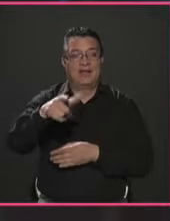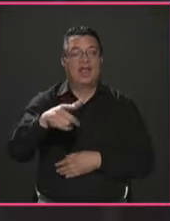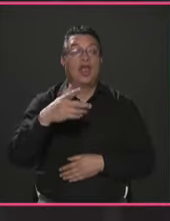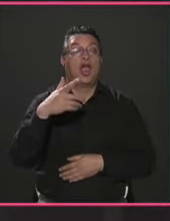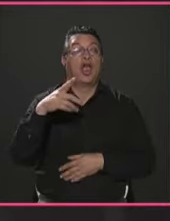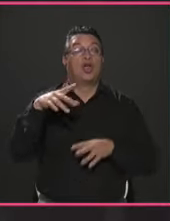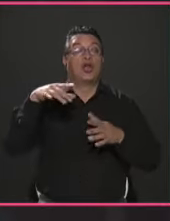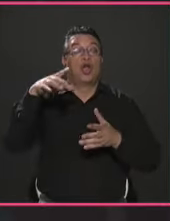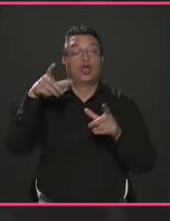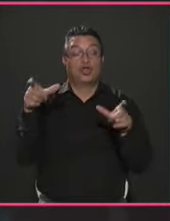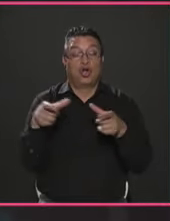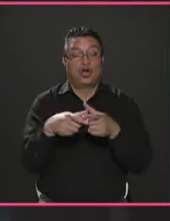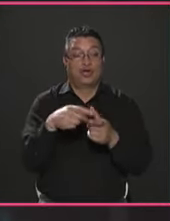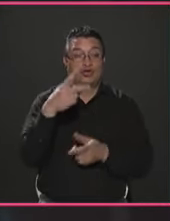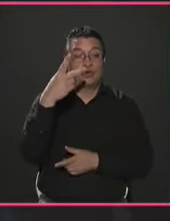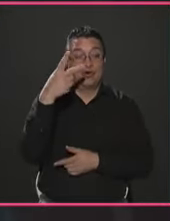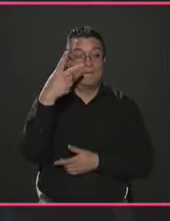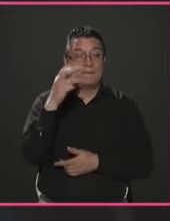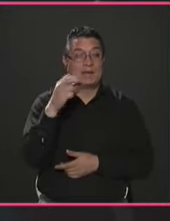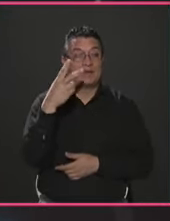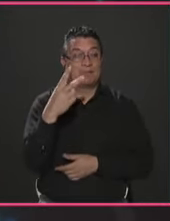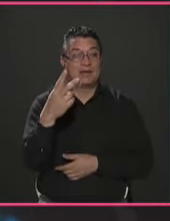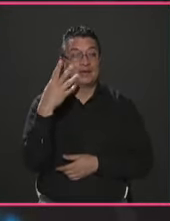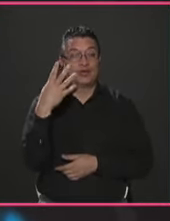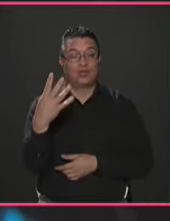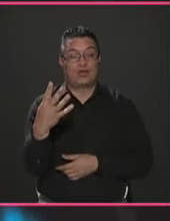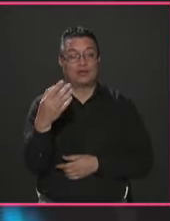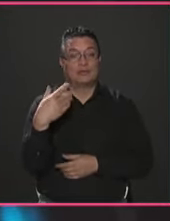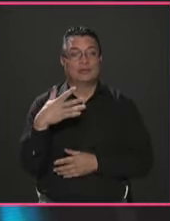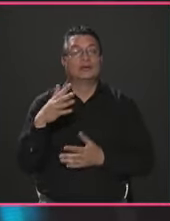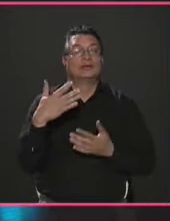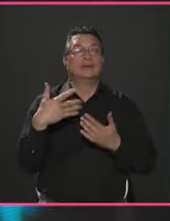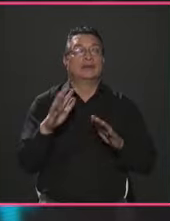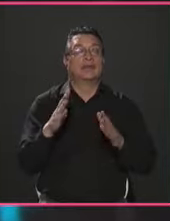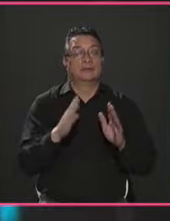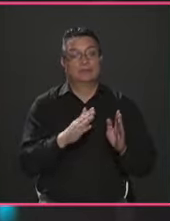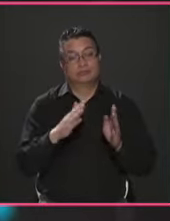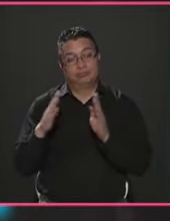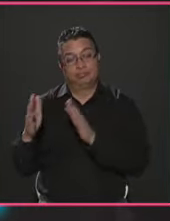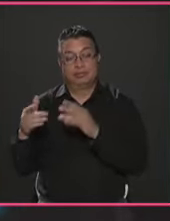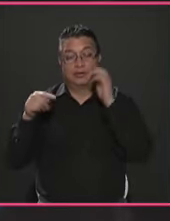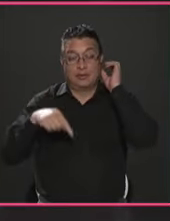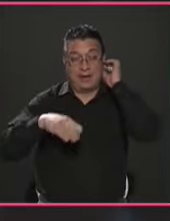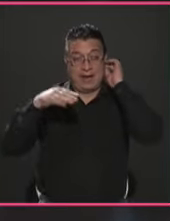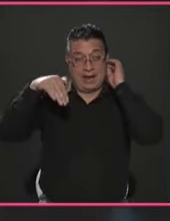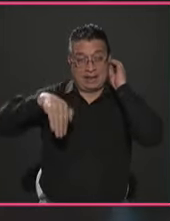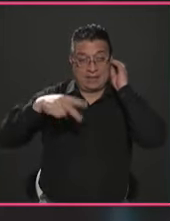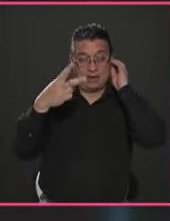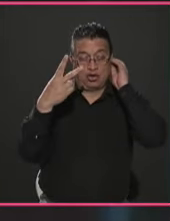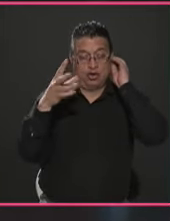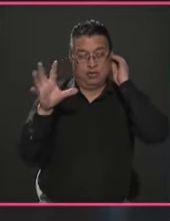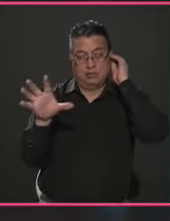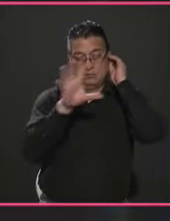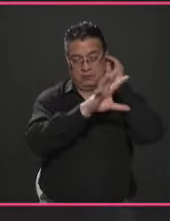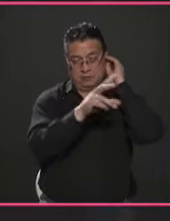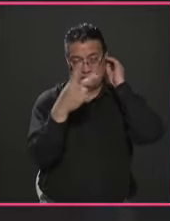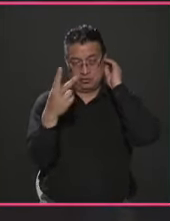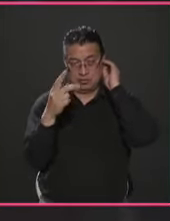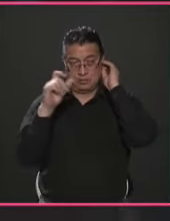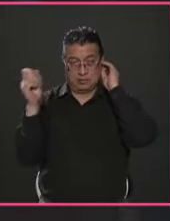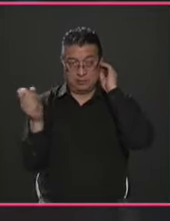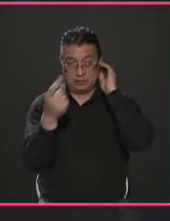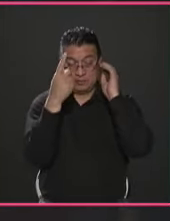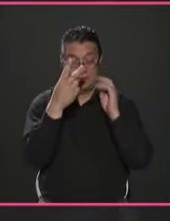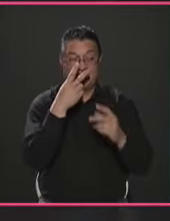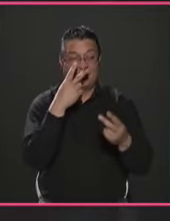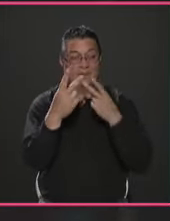2023 2024 Perdón estoy todavía en año pasado y y esta tarde tiene dos bloques en el fondo el primero en que